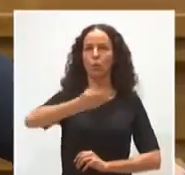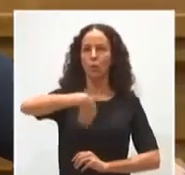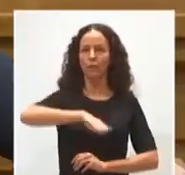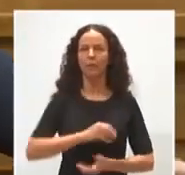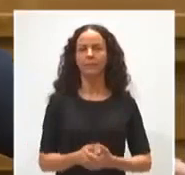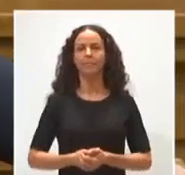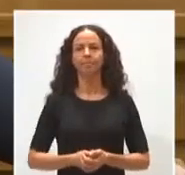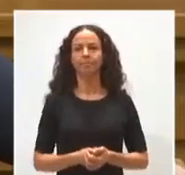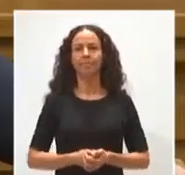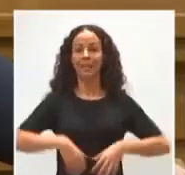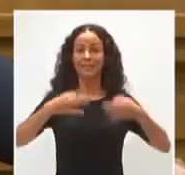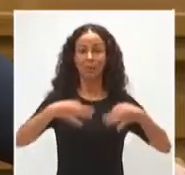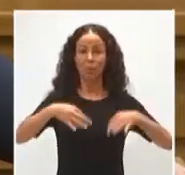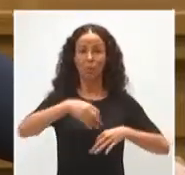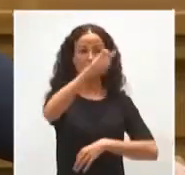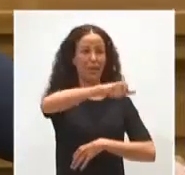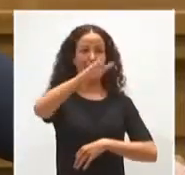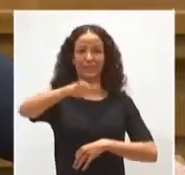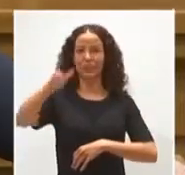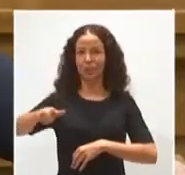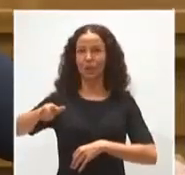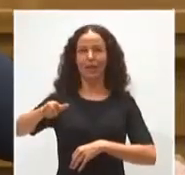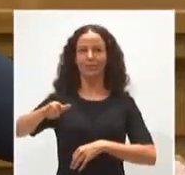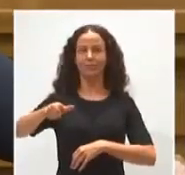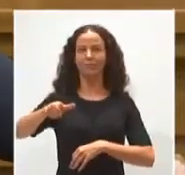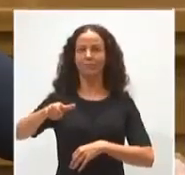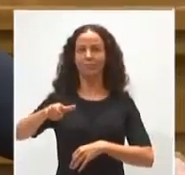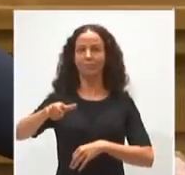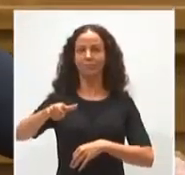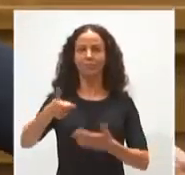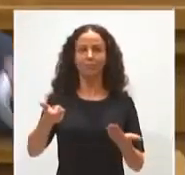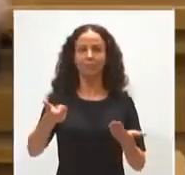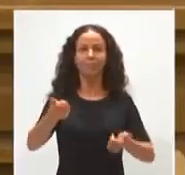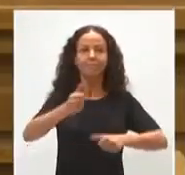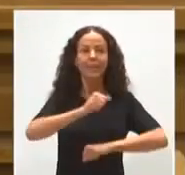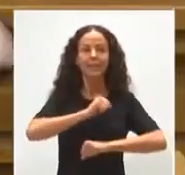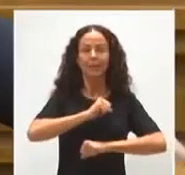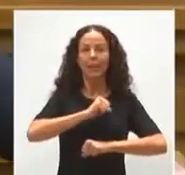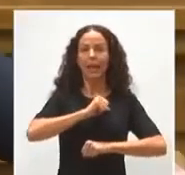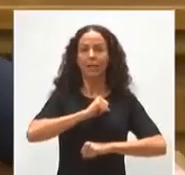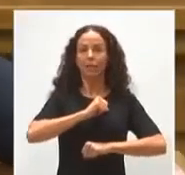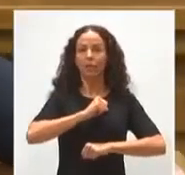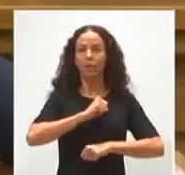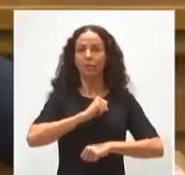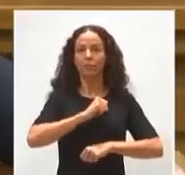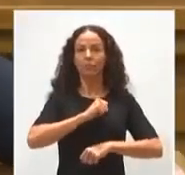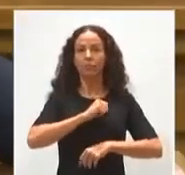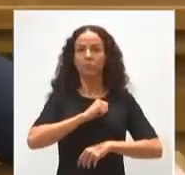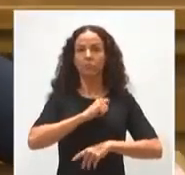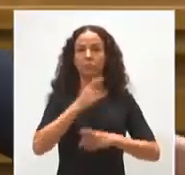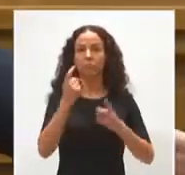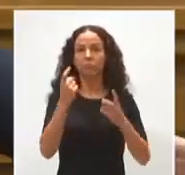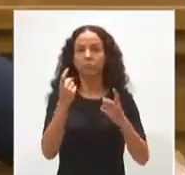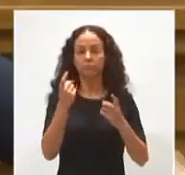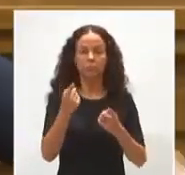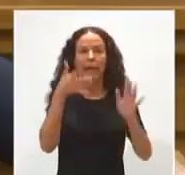seguramente la ciudadanía está esperando que que proyectemos no solo